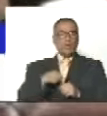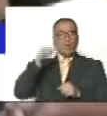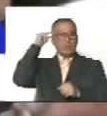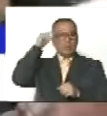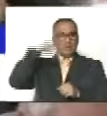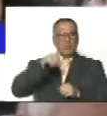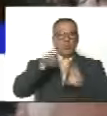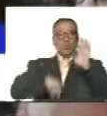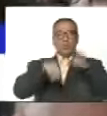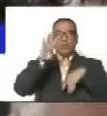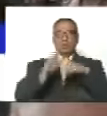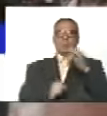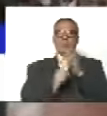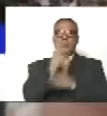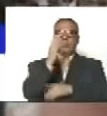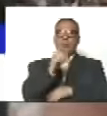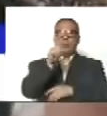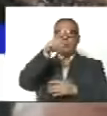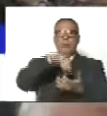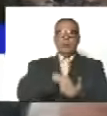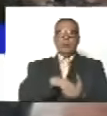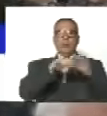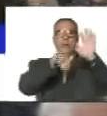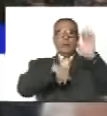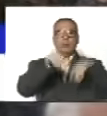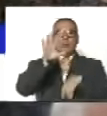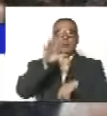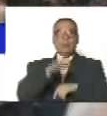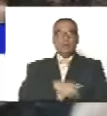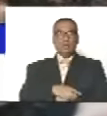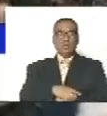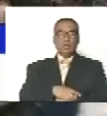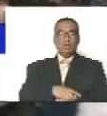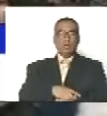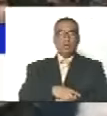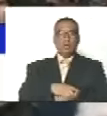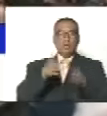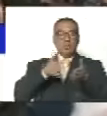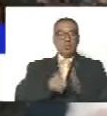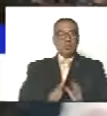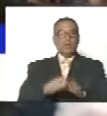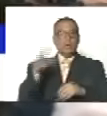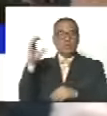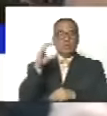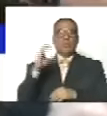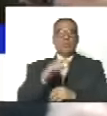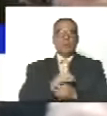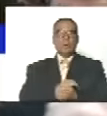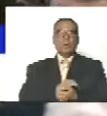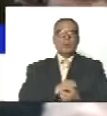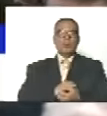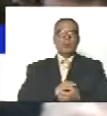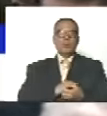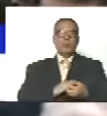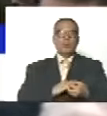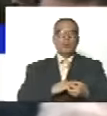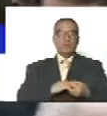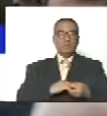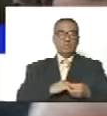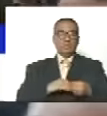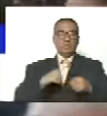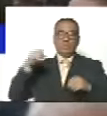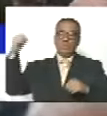hoy, el 14 de mayo de 1915, nació en Caracas un rayo de